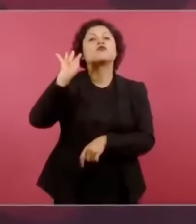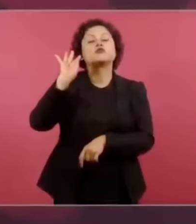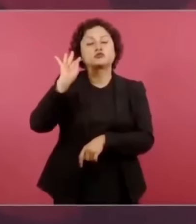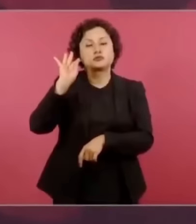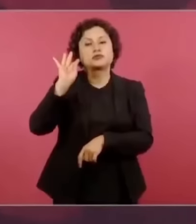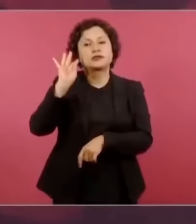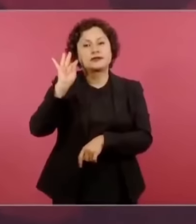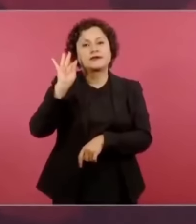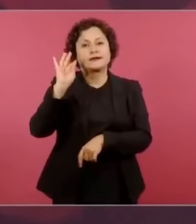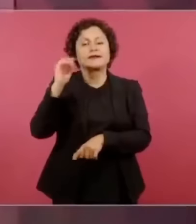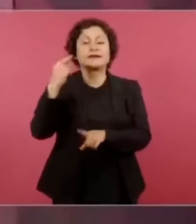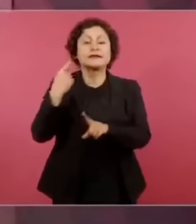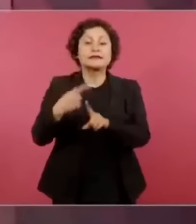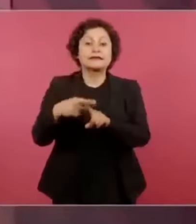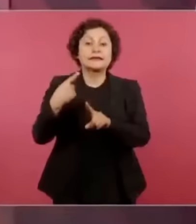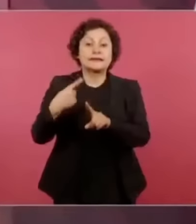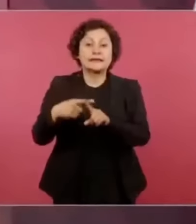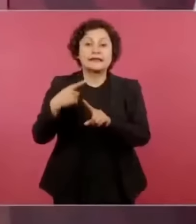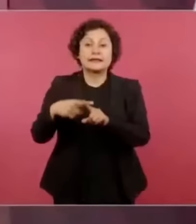todas las